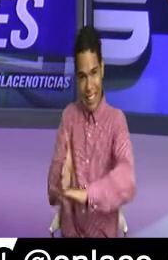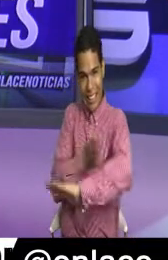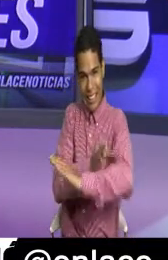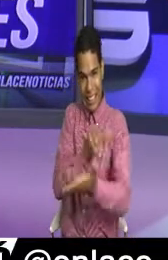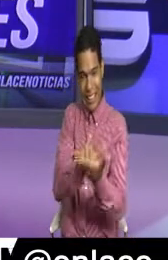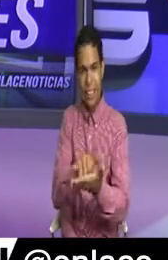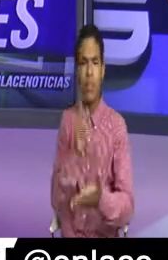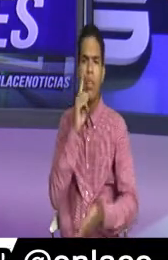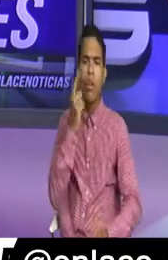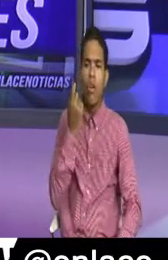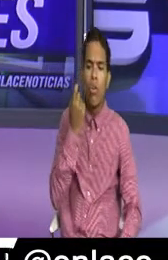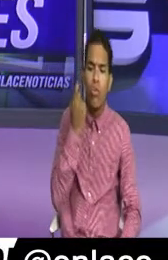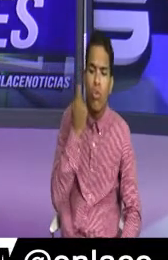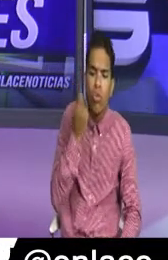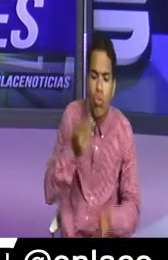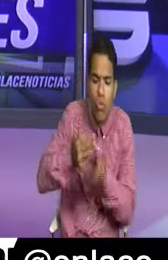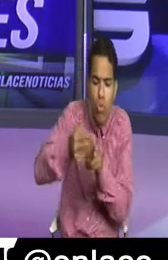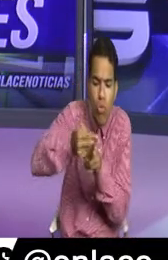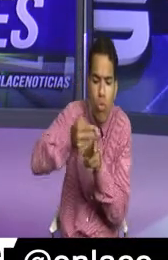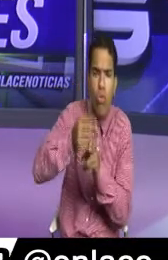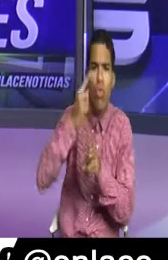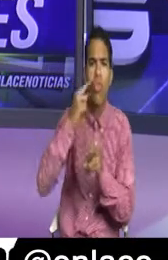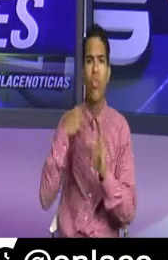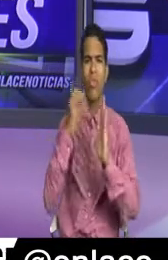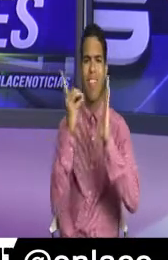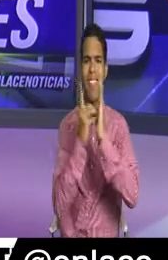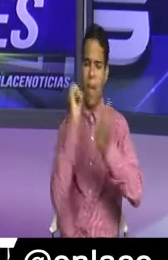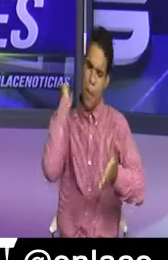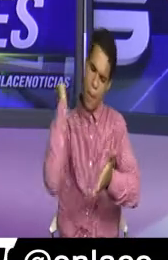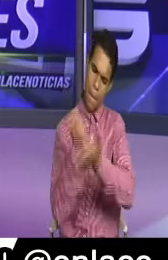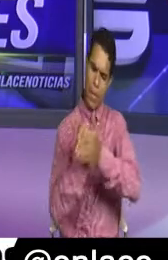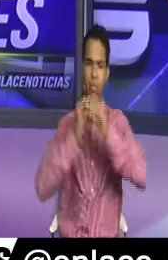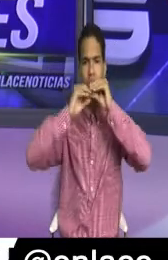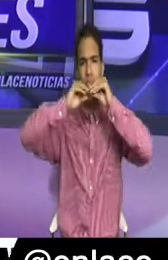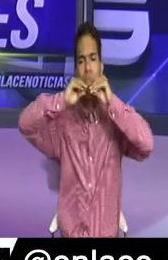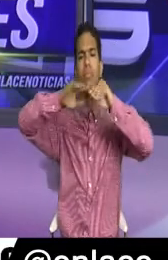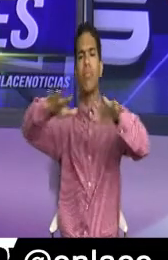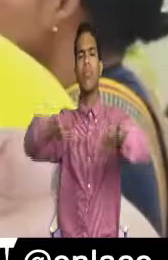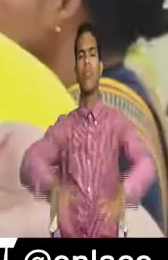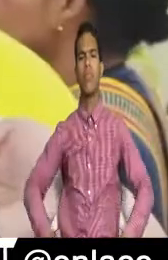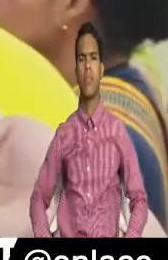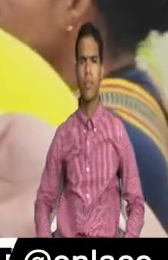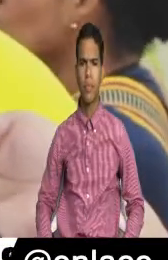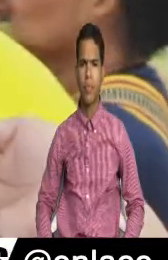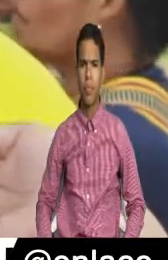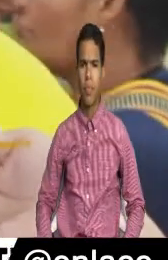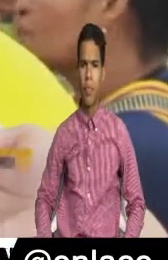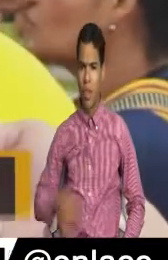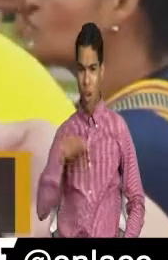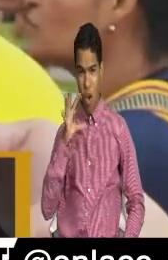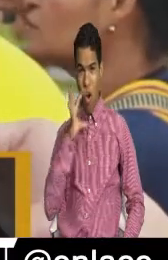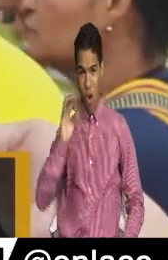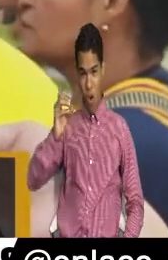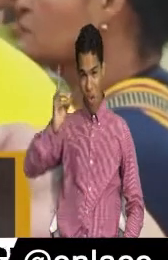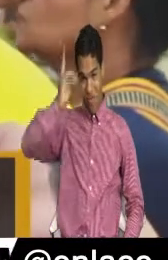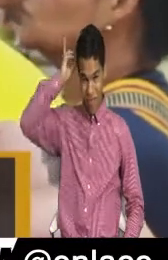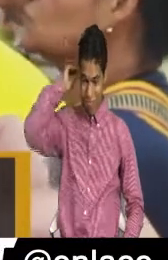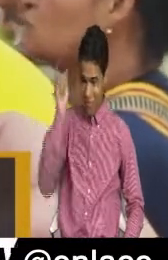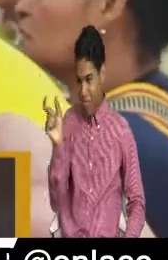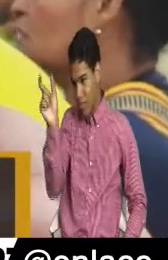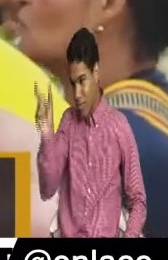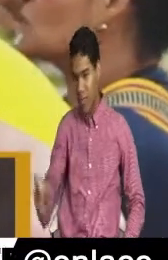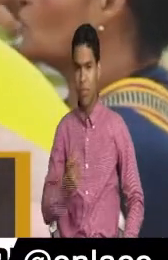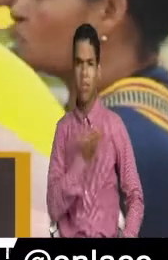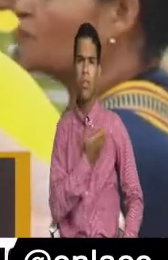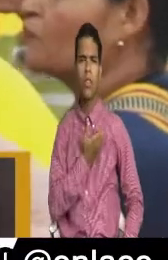horas expedirá un decreto de honores por el legado que dejó el médico político. El mandatario expresó que lamenta profundamente